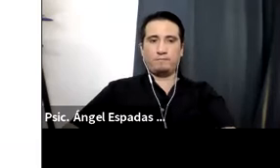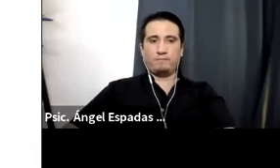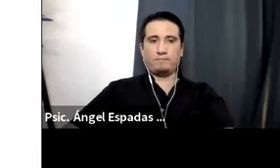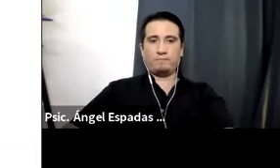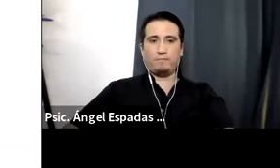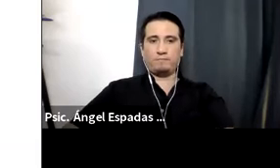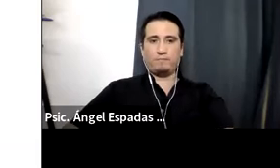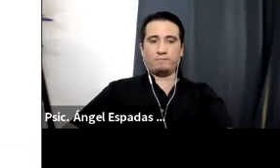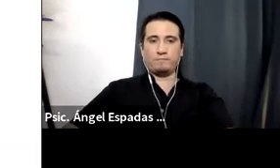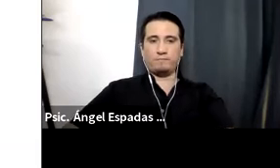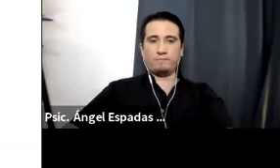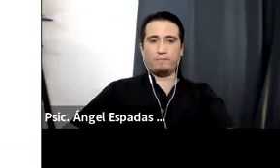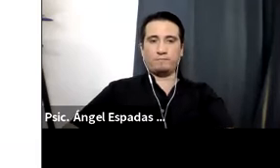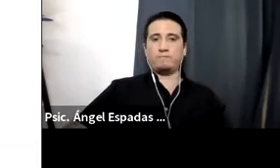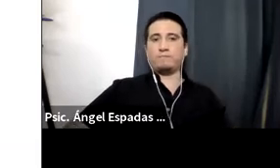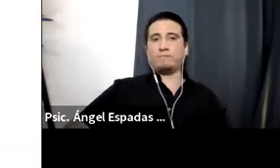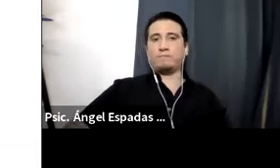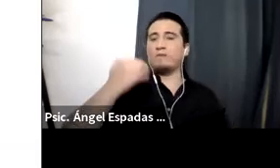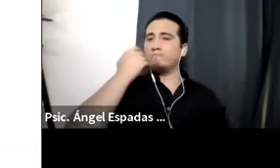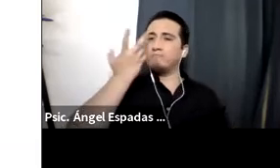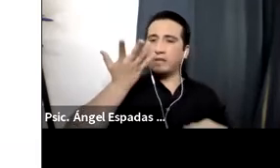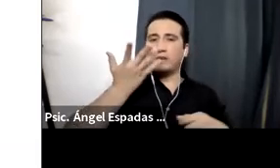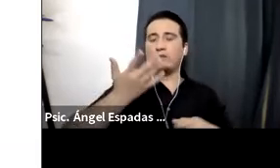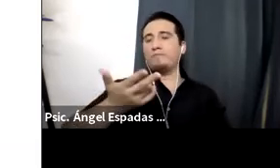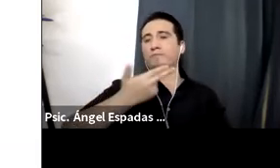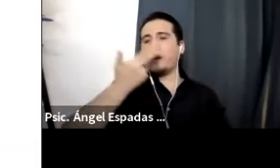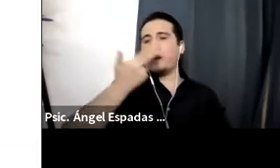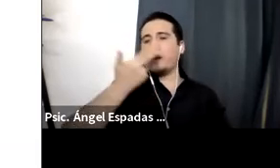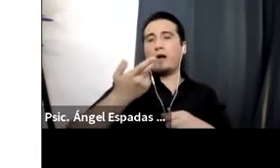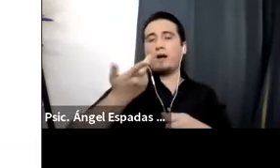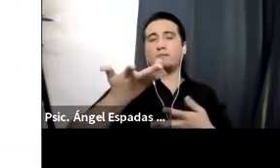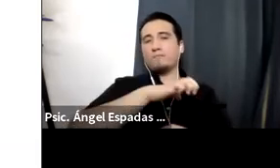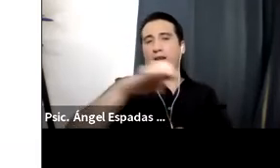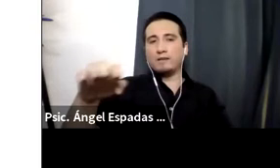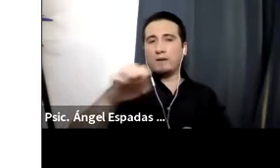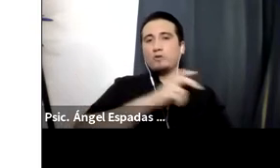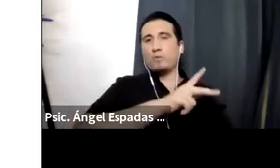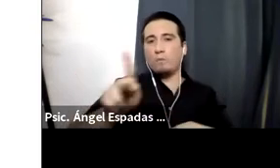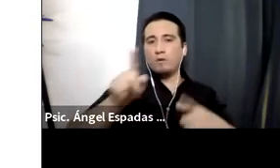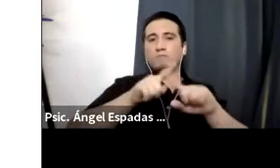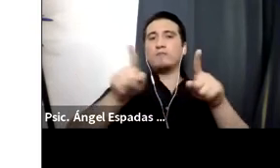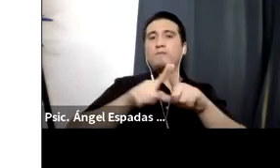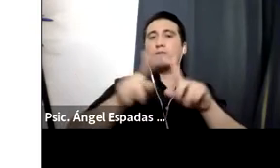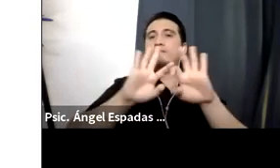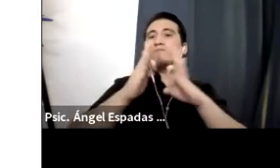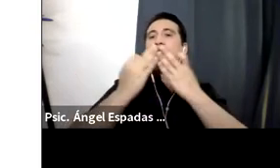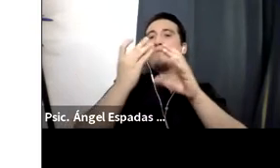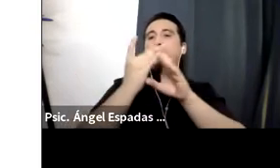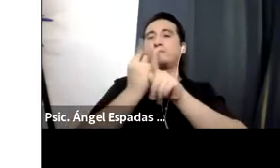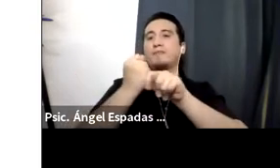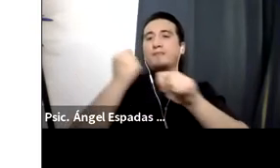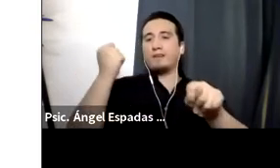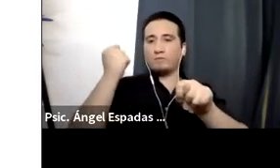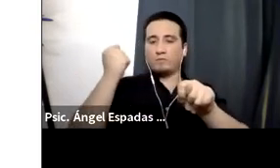Y aquí quiero nada más hablar un poco sobre el espacio público para los diferentes modos de transporte y cuáles